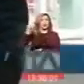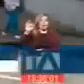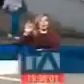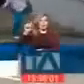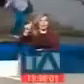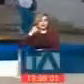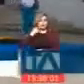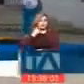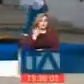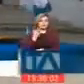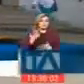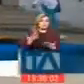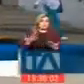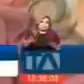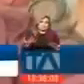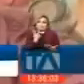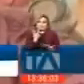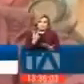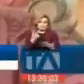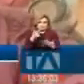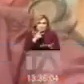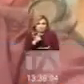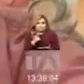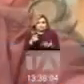Wattet, dice que no puede asegurarlo.